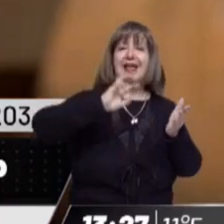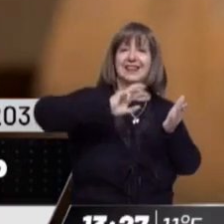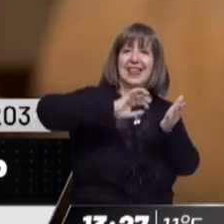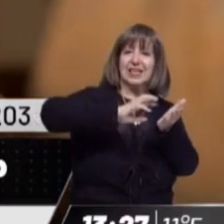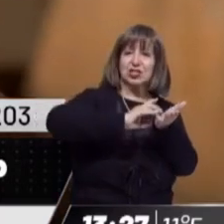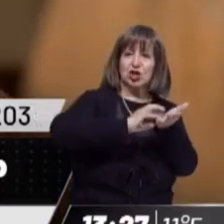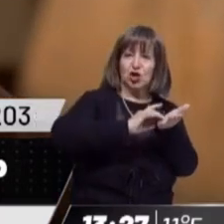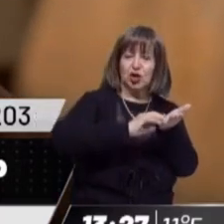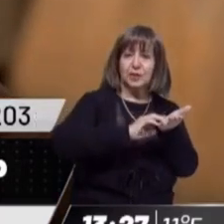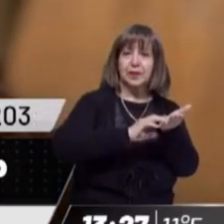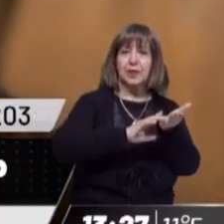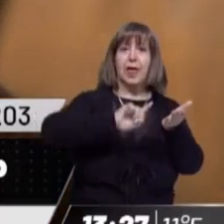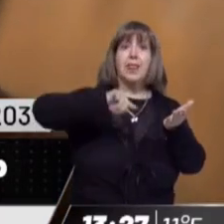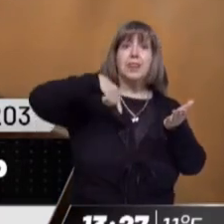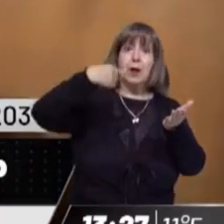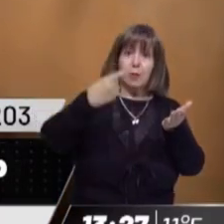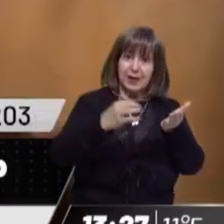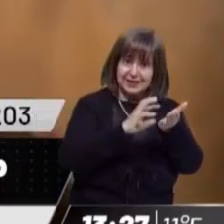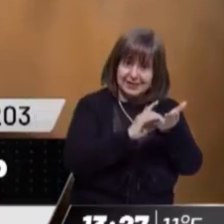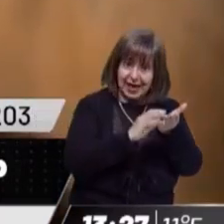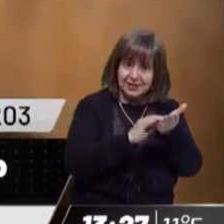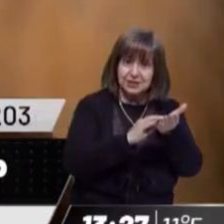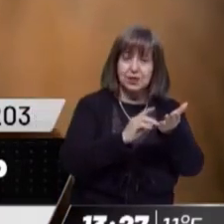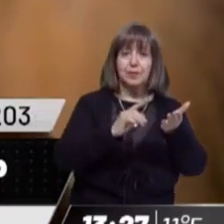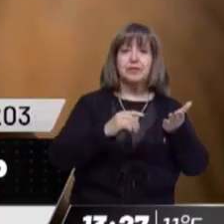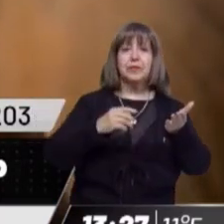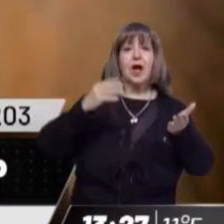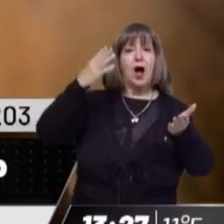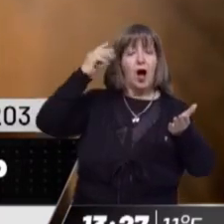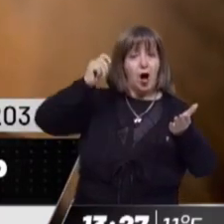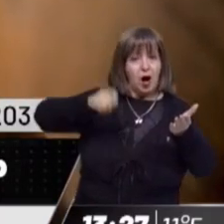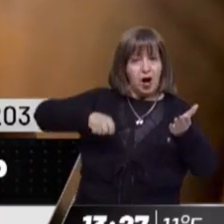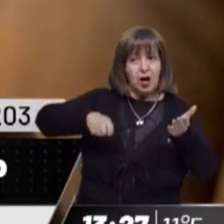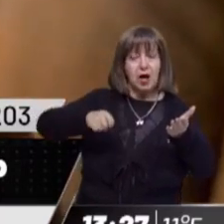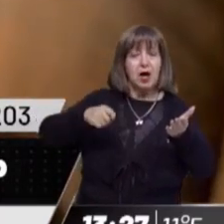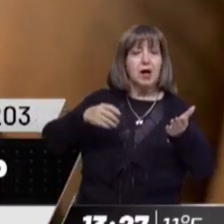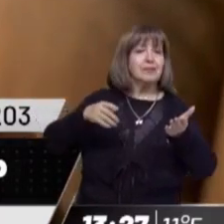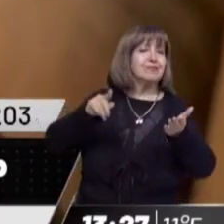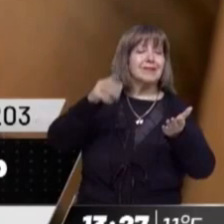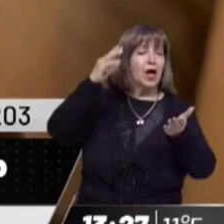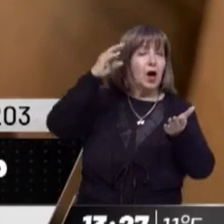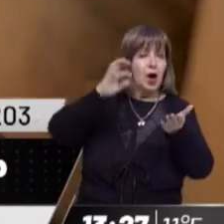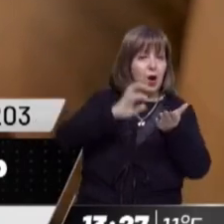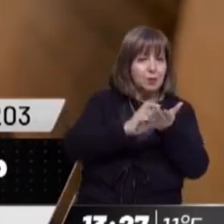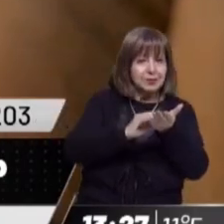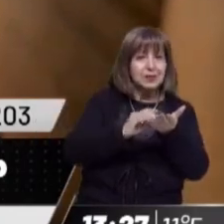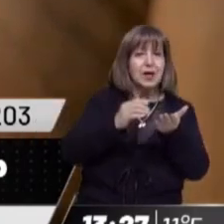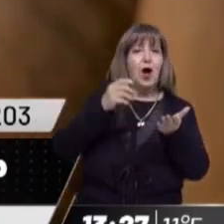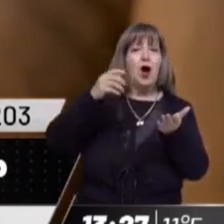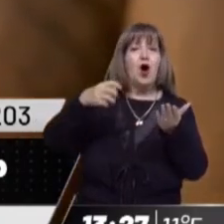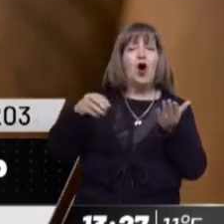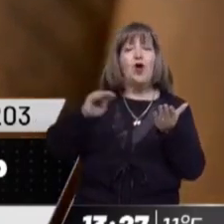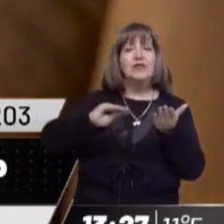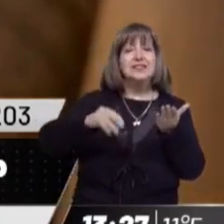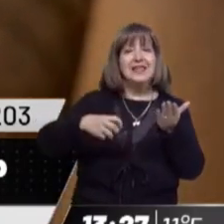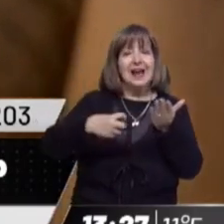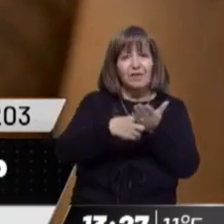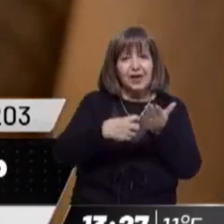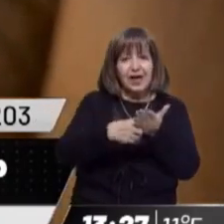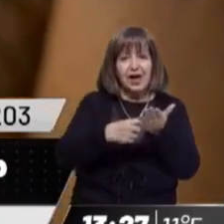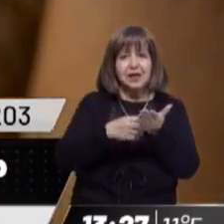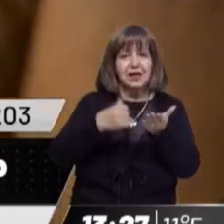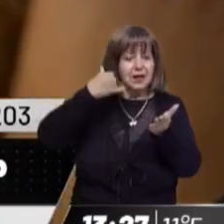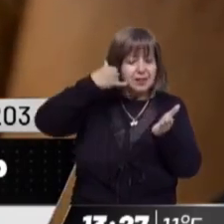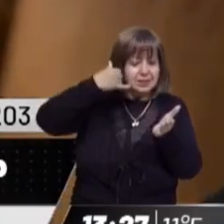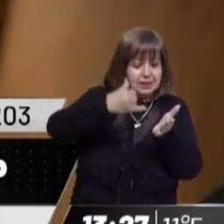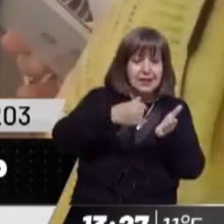erradica la denuncia, es después contactado por personal de la Oficina Fiscal Virtual, que en caso de requerir una ampliación, la van a poder hacer por medio de WhatsApp, y